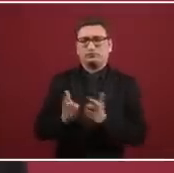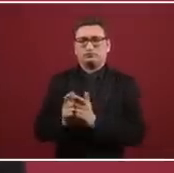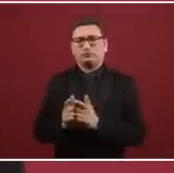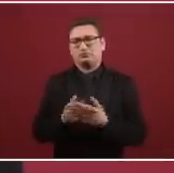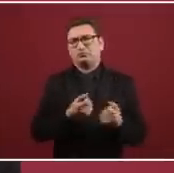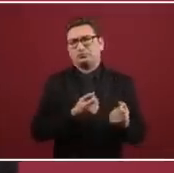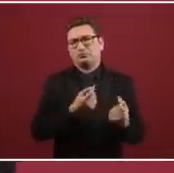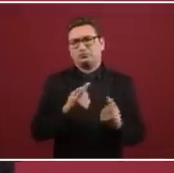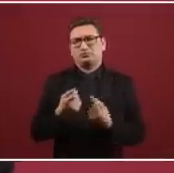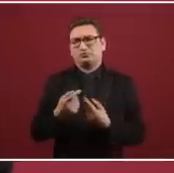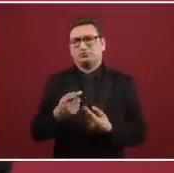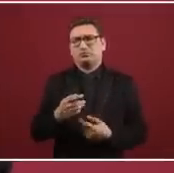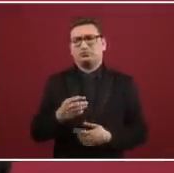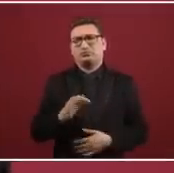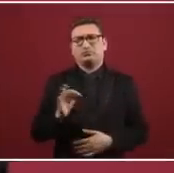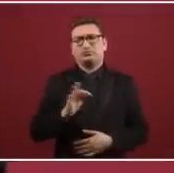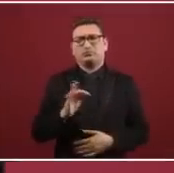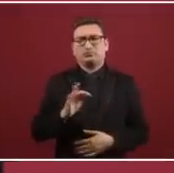mejor